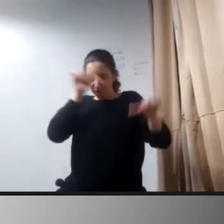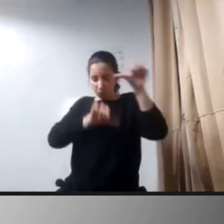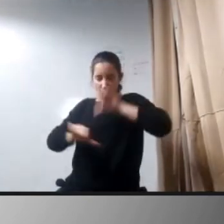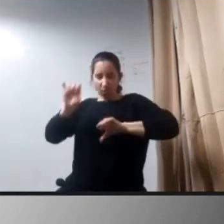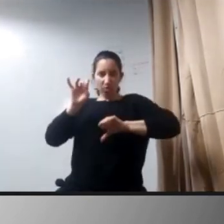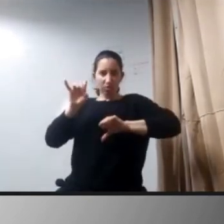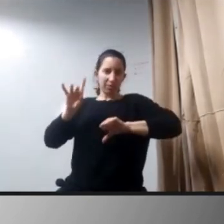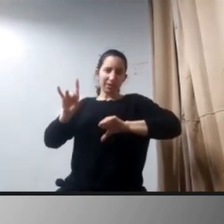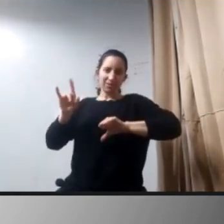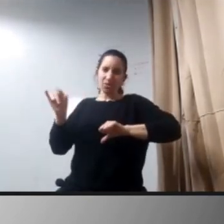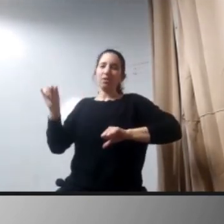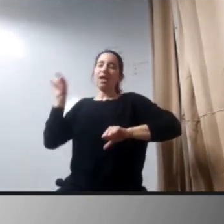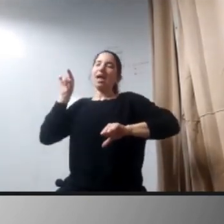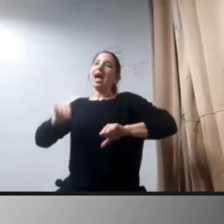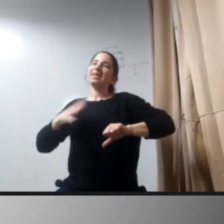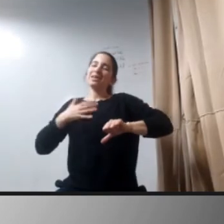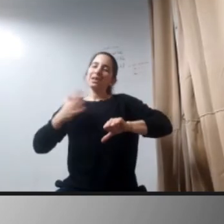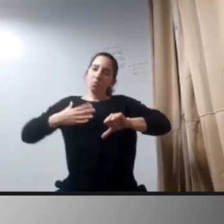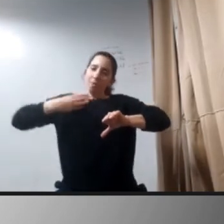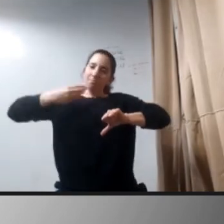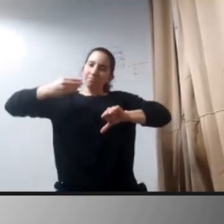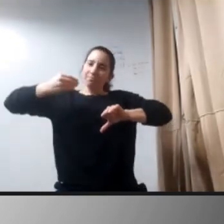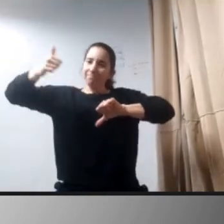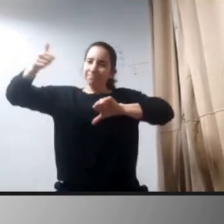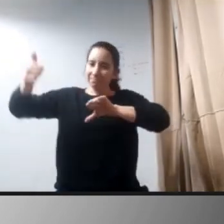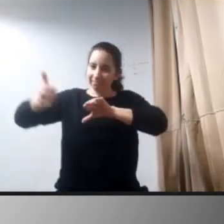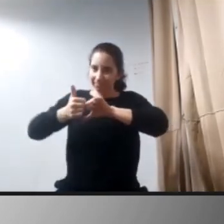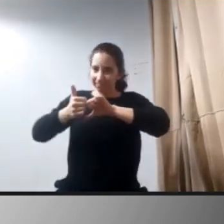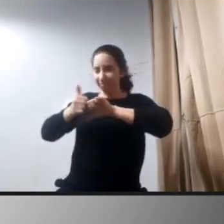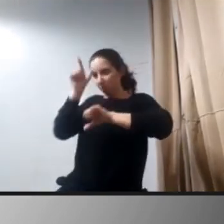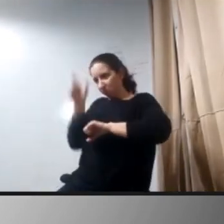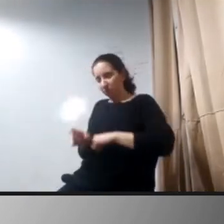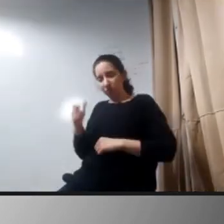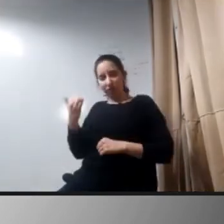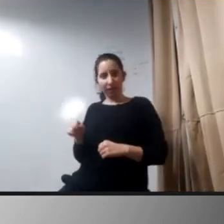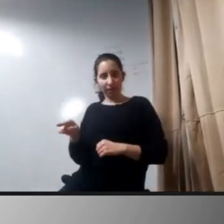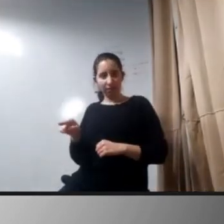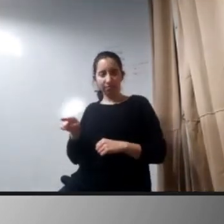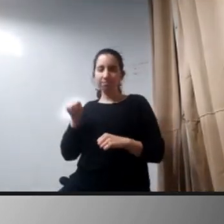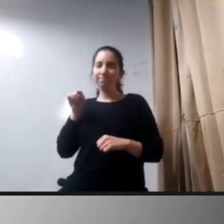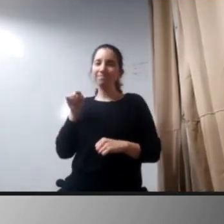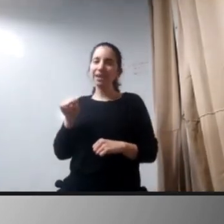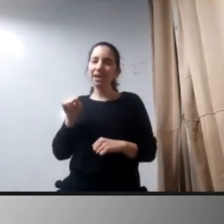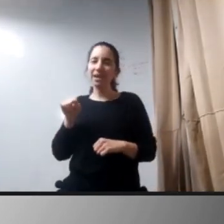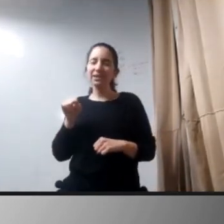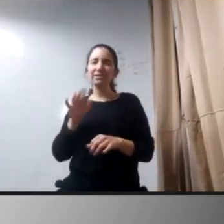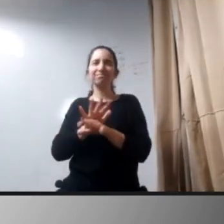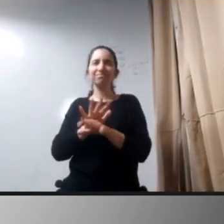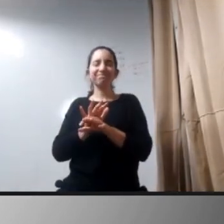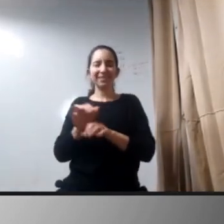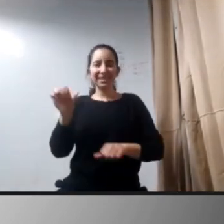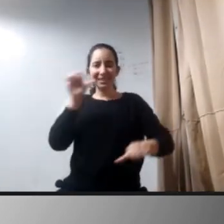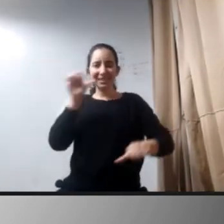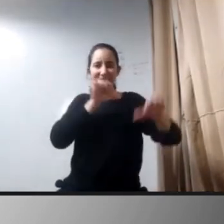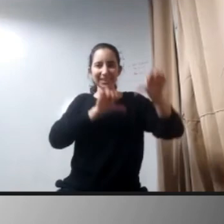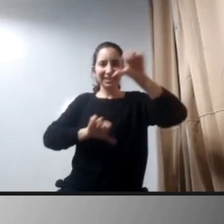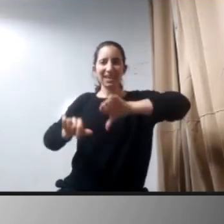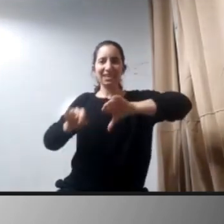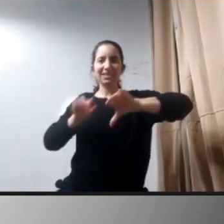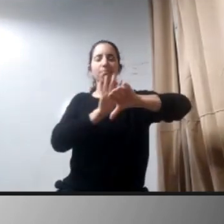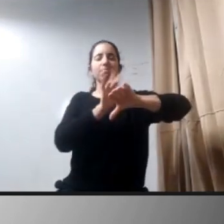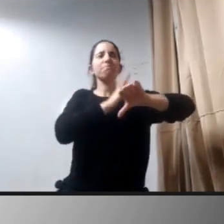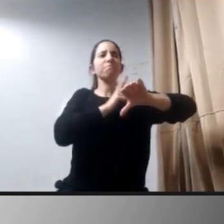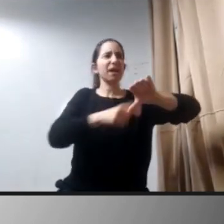componen. Y me parece peligroso, y creo que se convierte a la ciencia en una religión, cosa que a mí me